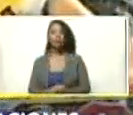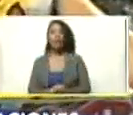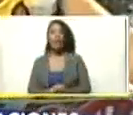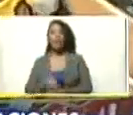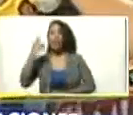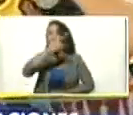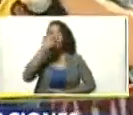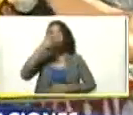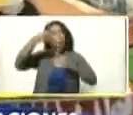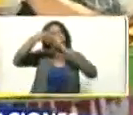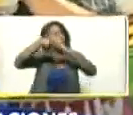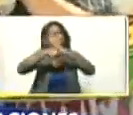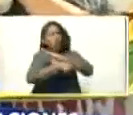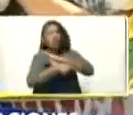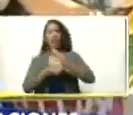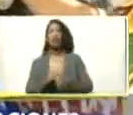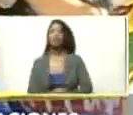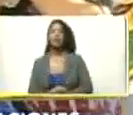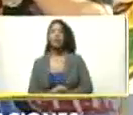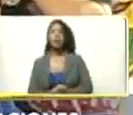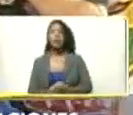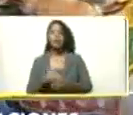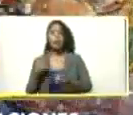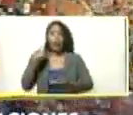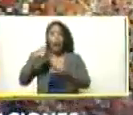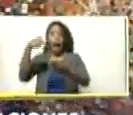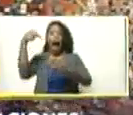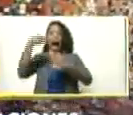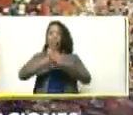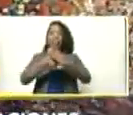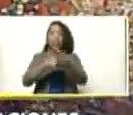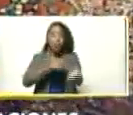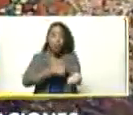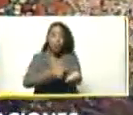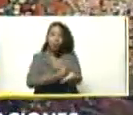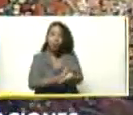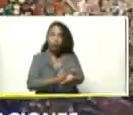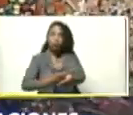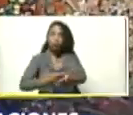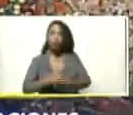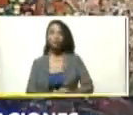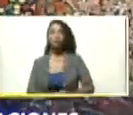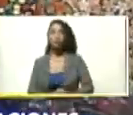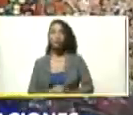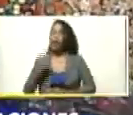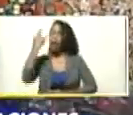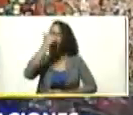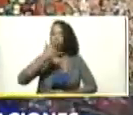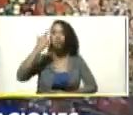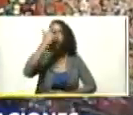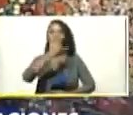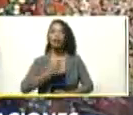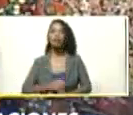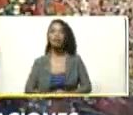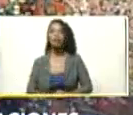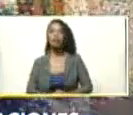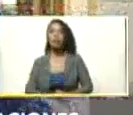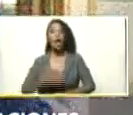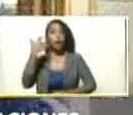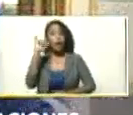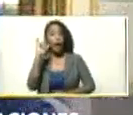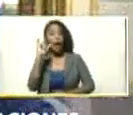África profunda que corre por nuestras venas, el África, que está en